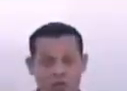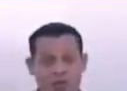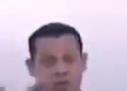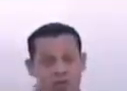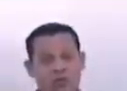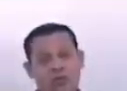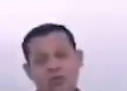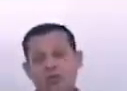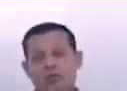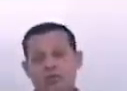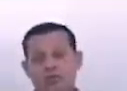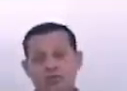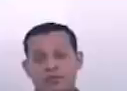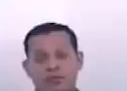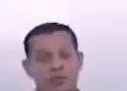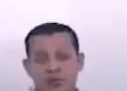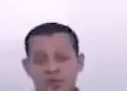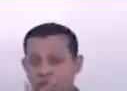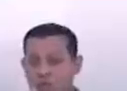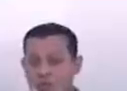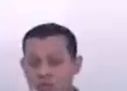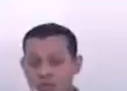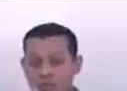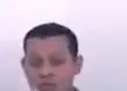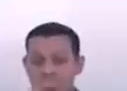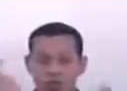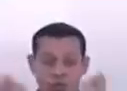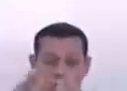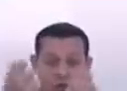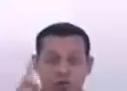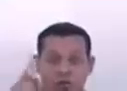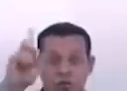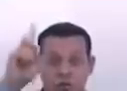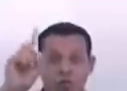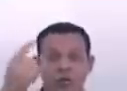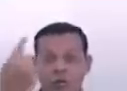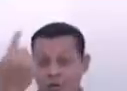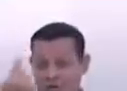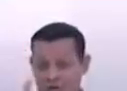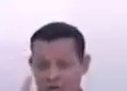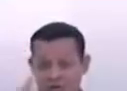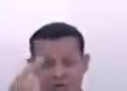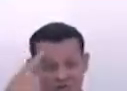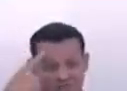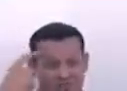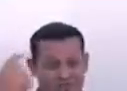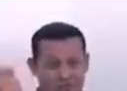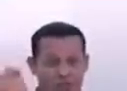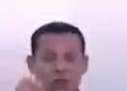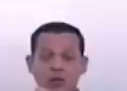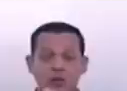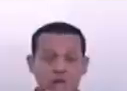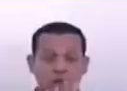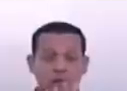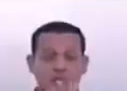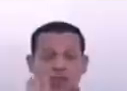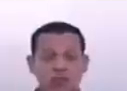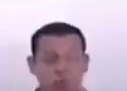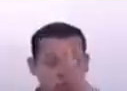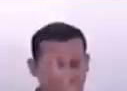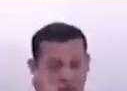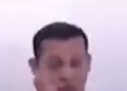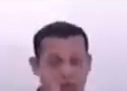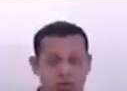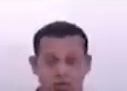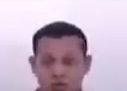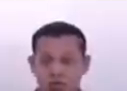falleció y que sin duda alguna está en la gloria de Dios porque fue un hombre sabio, un día dijo: momento, yo